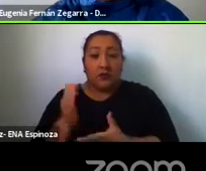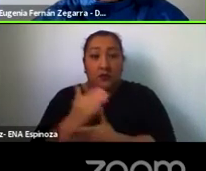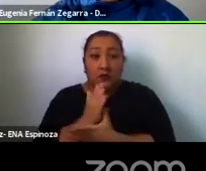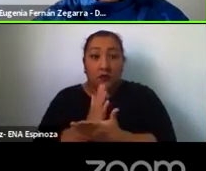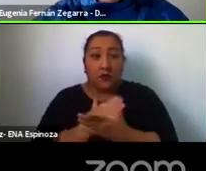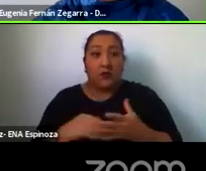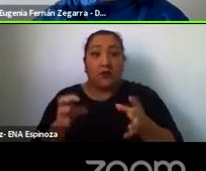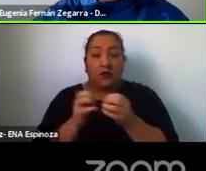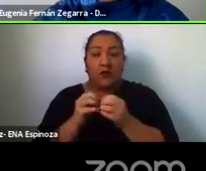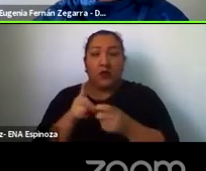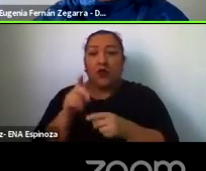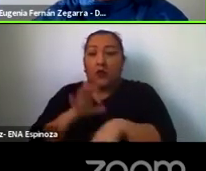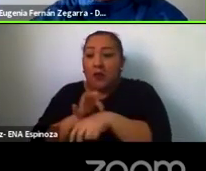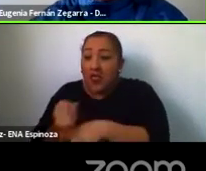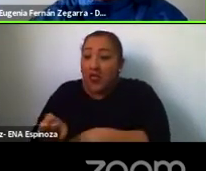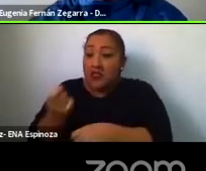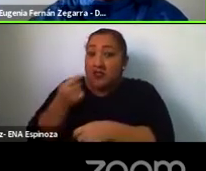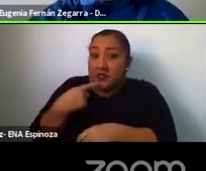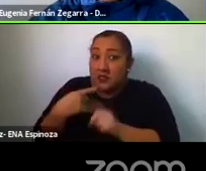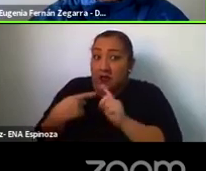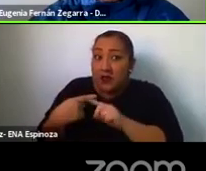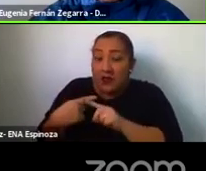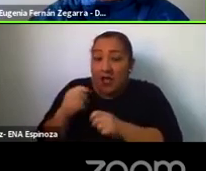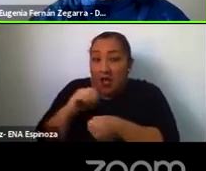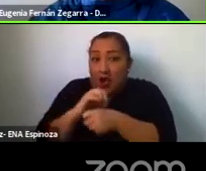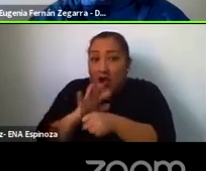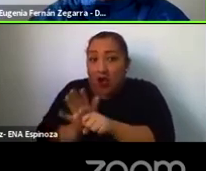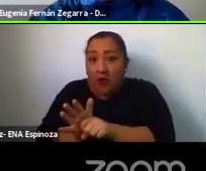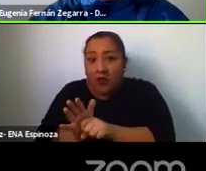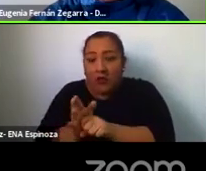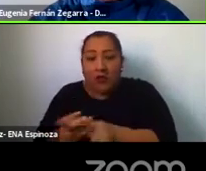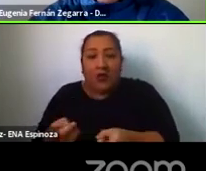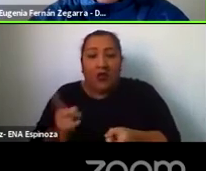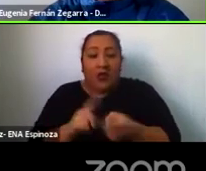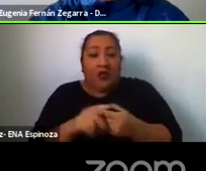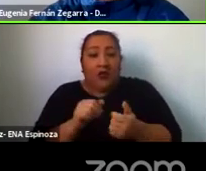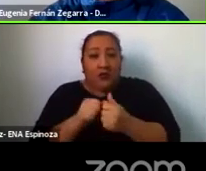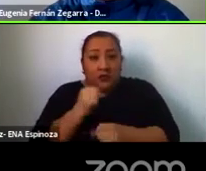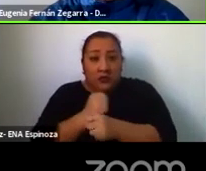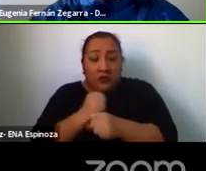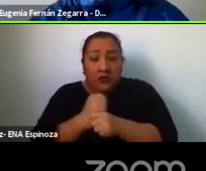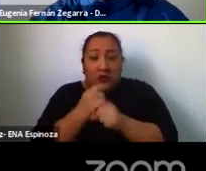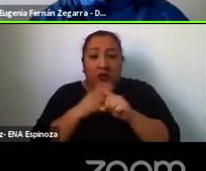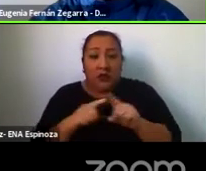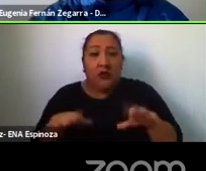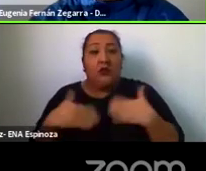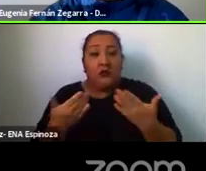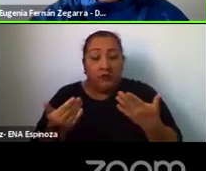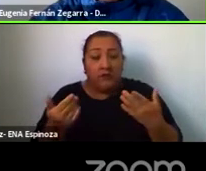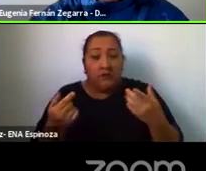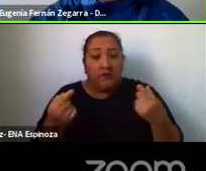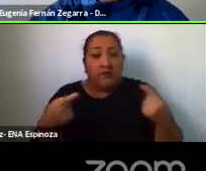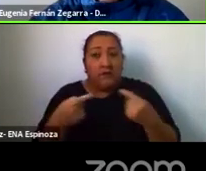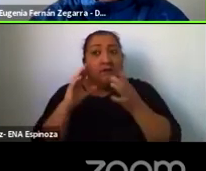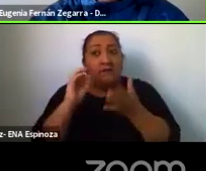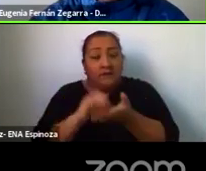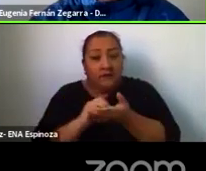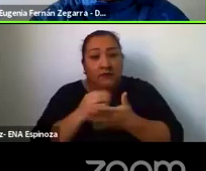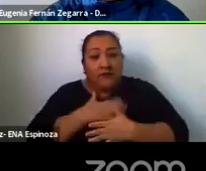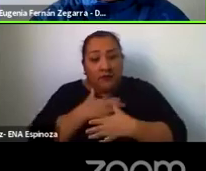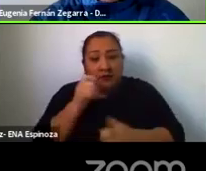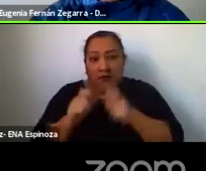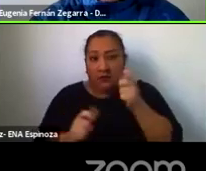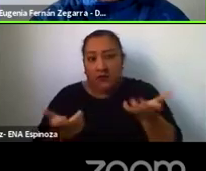de un fármaco para combatir el COVID-19, cuyos efectos adversos pueden afectar aún más la salud de las personas